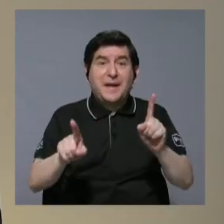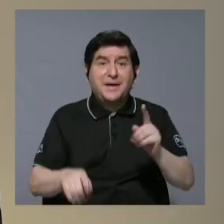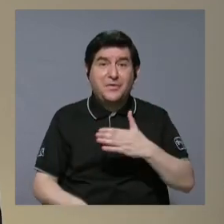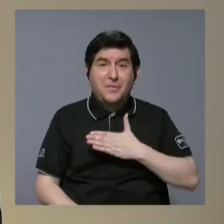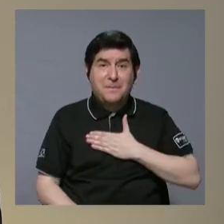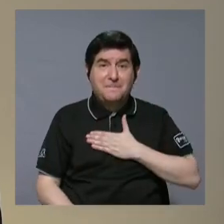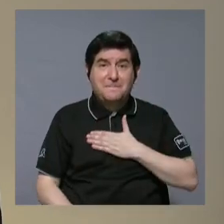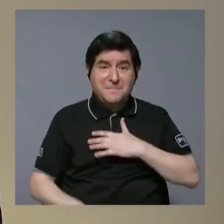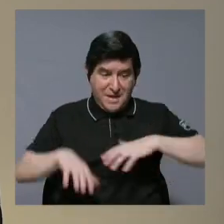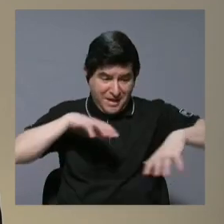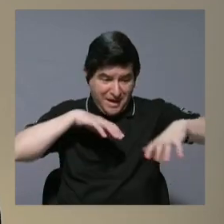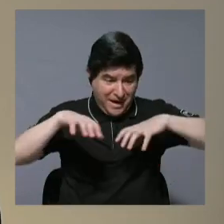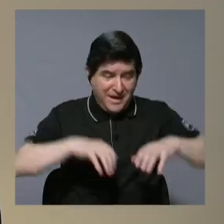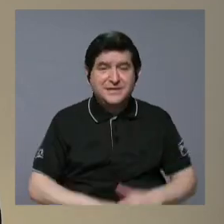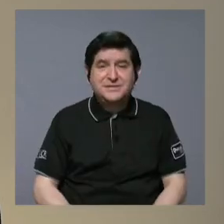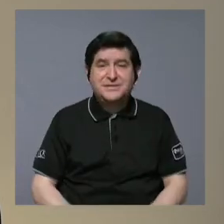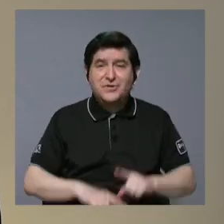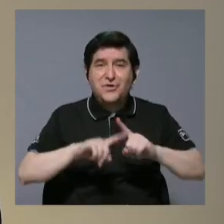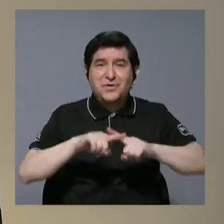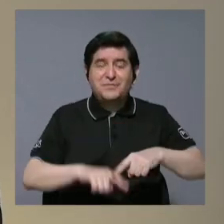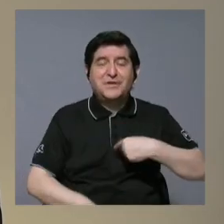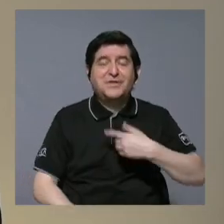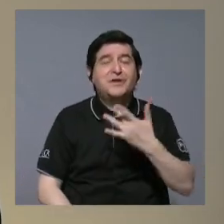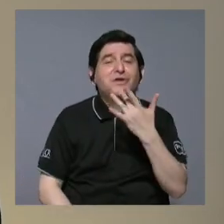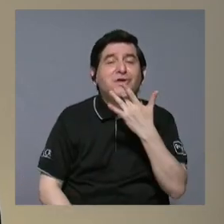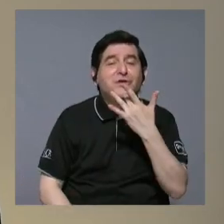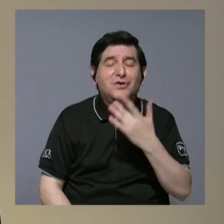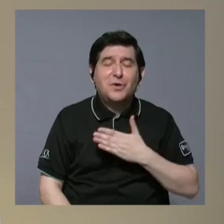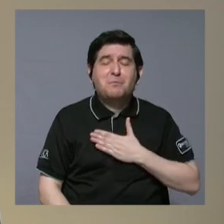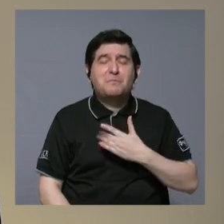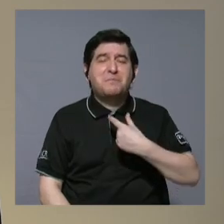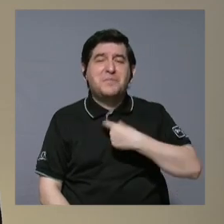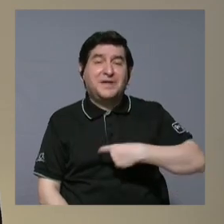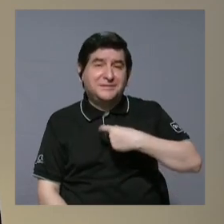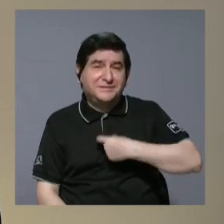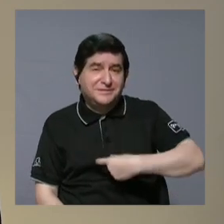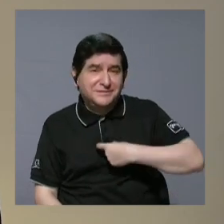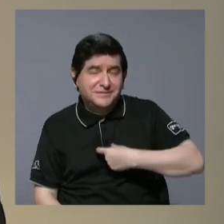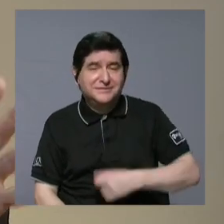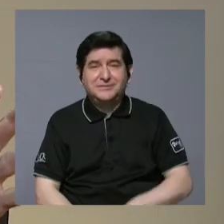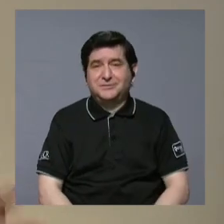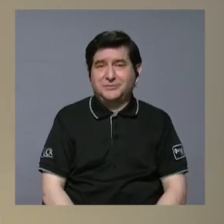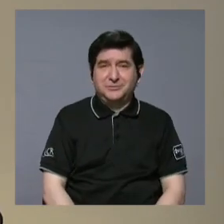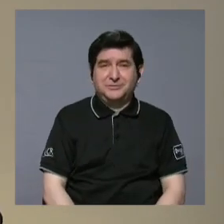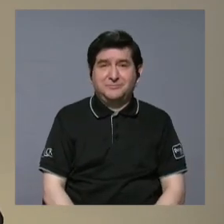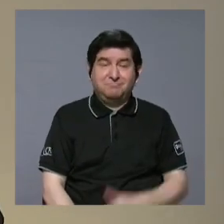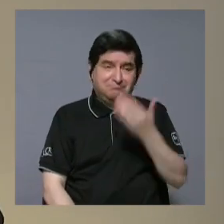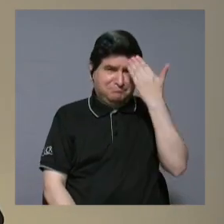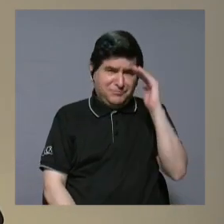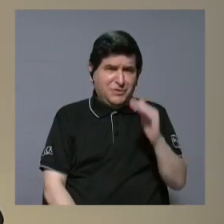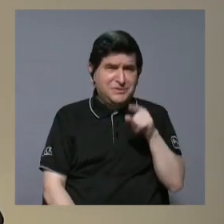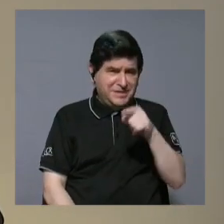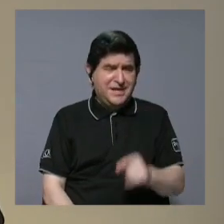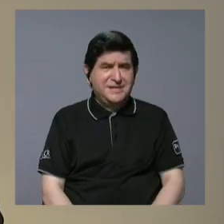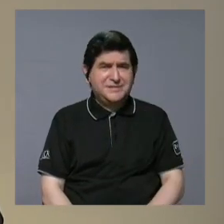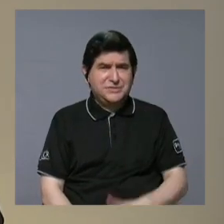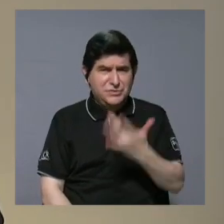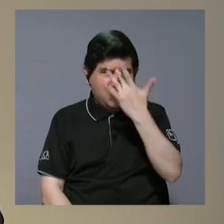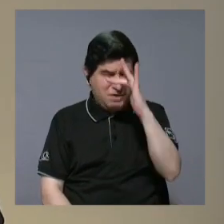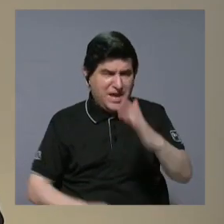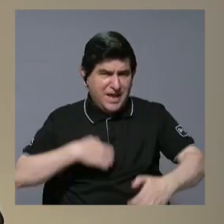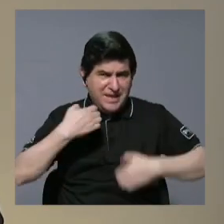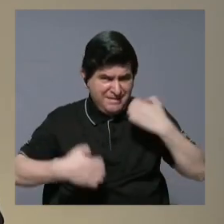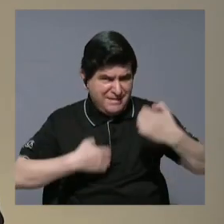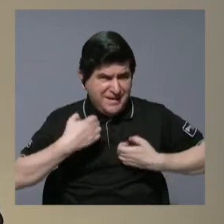actúo a nivel de mis preferencias, de mis intuiciones, no sé si eso es inteligencia